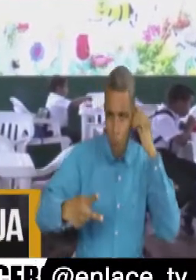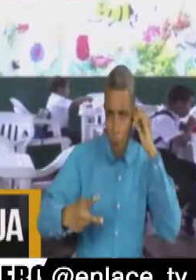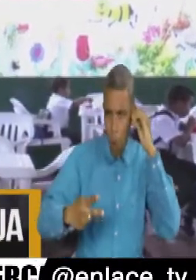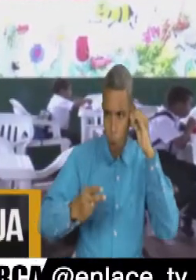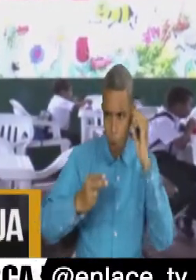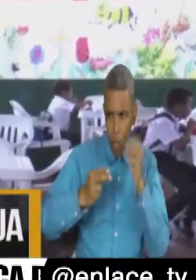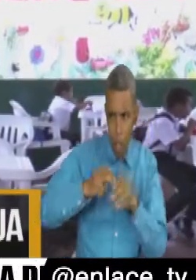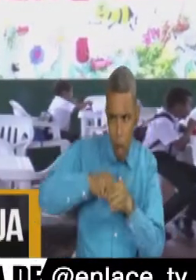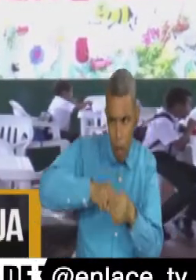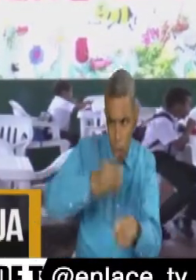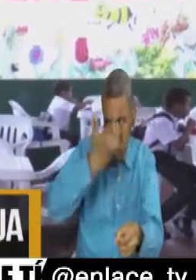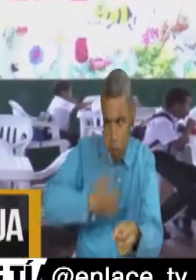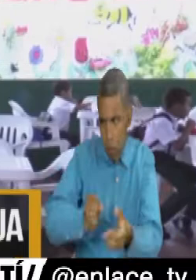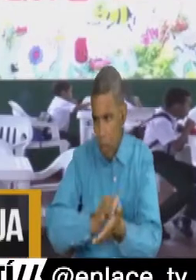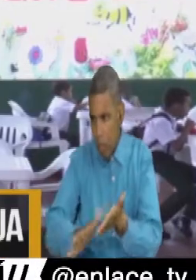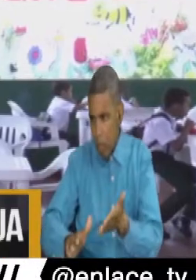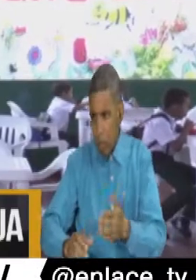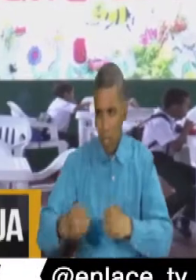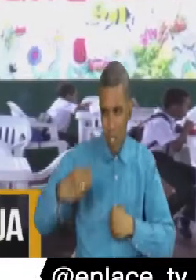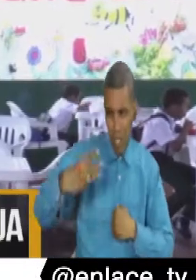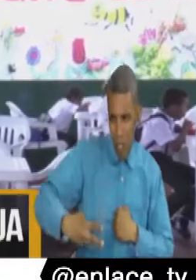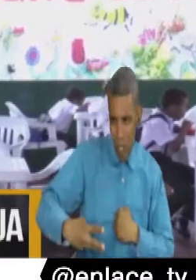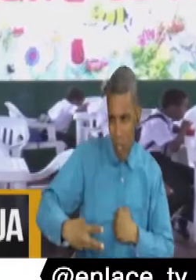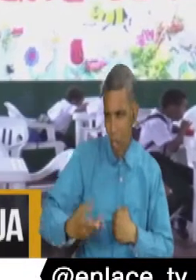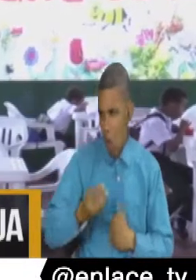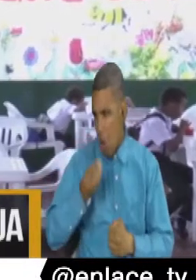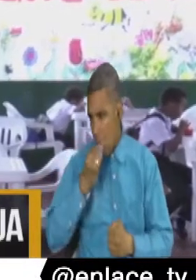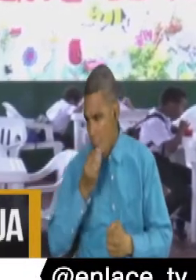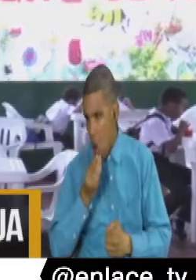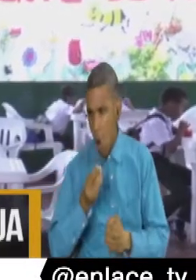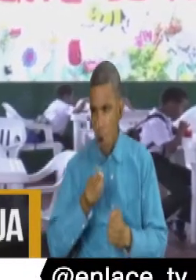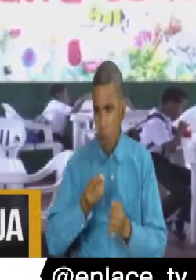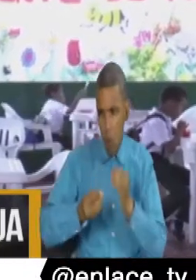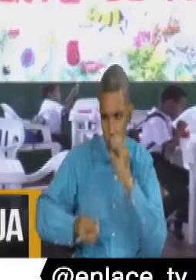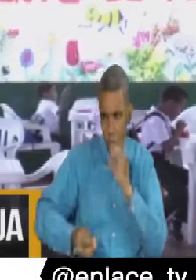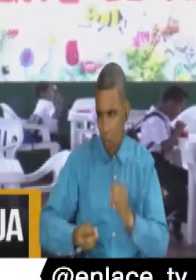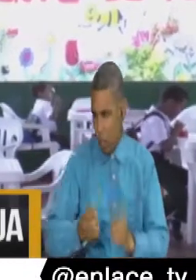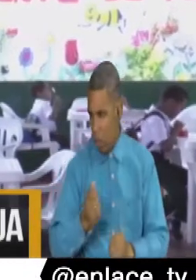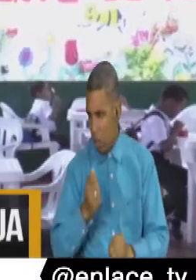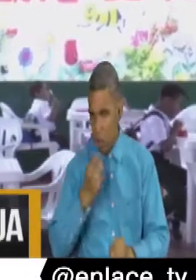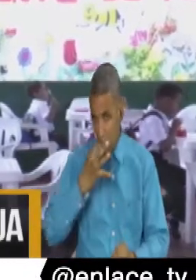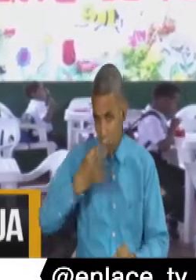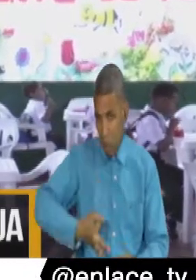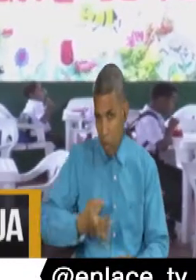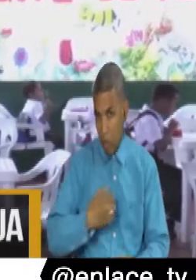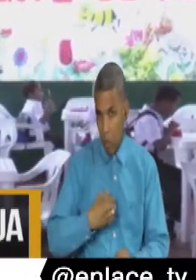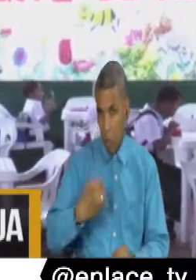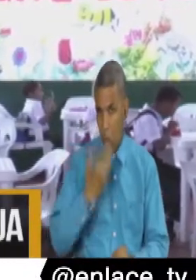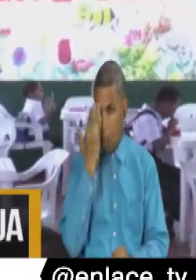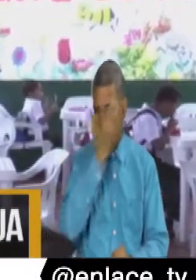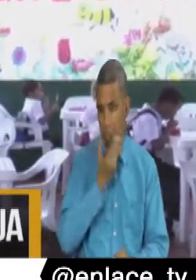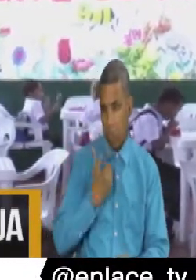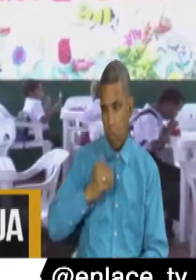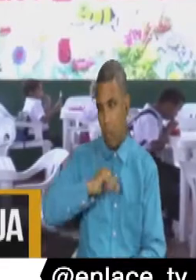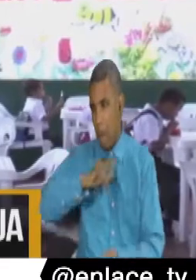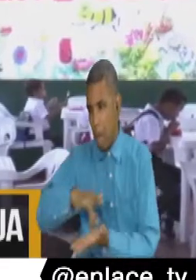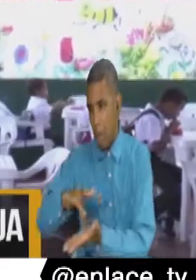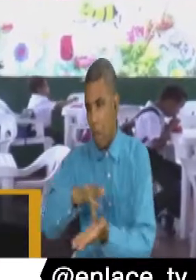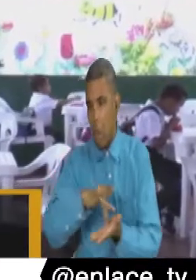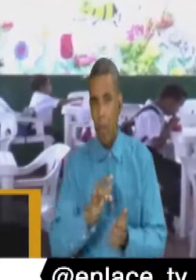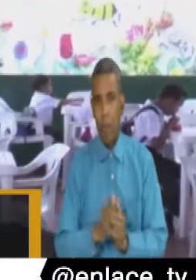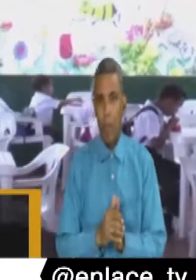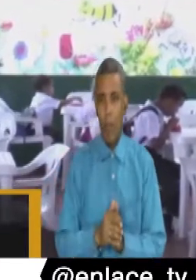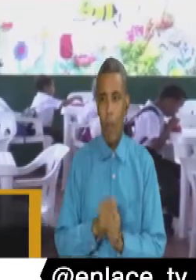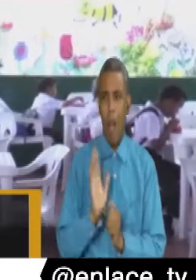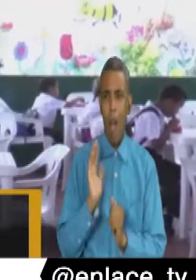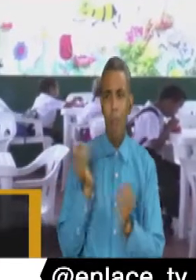estaban dando la alimentación. Pues pudimos comprobar que vinieron a clase, faltaron dos niños, me contaron